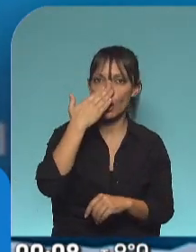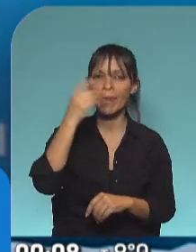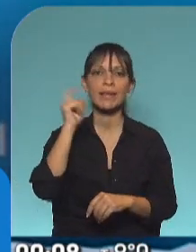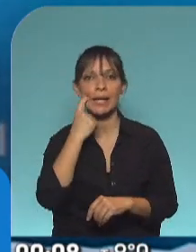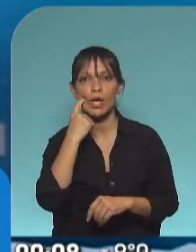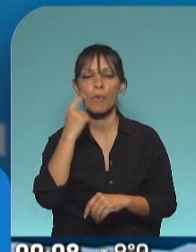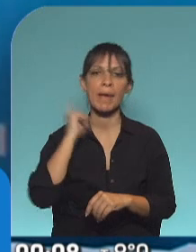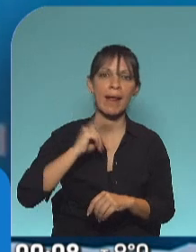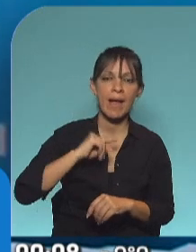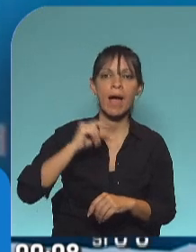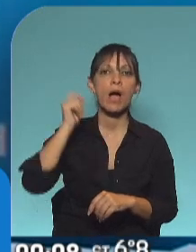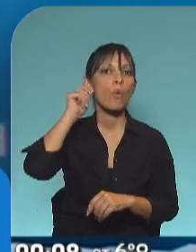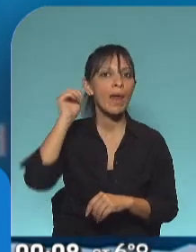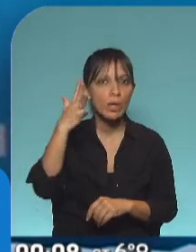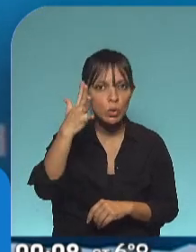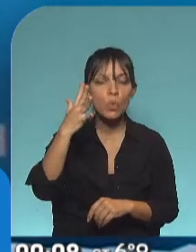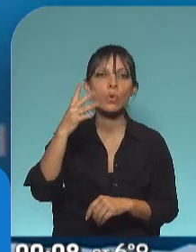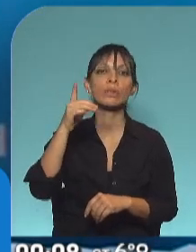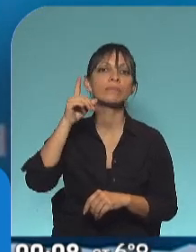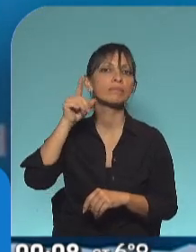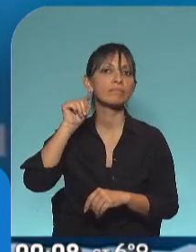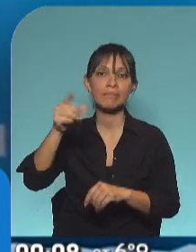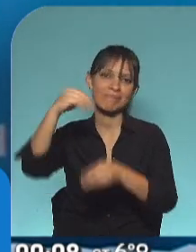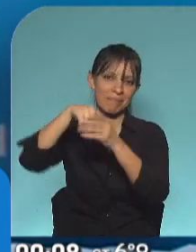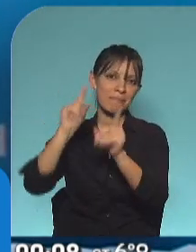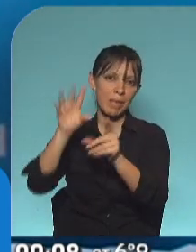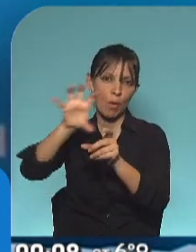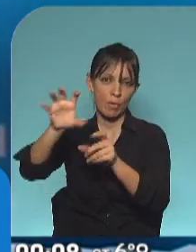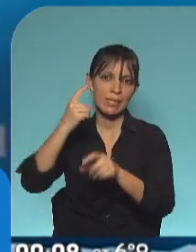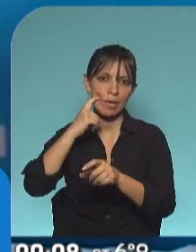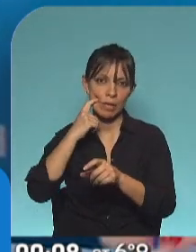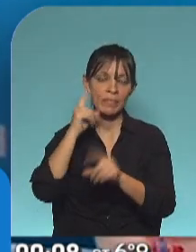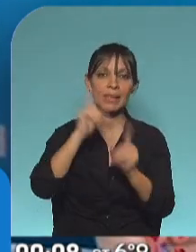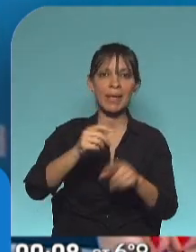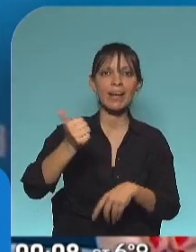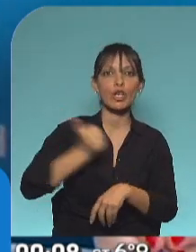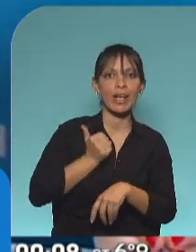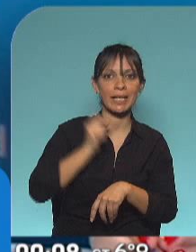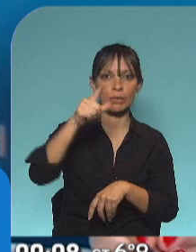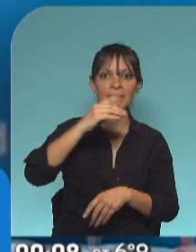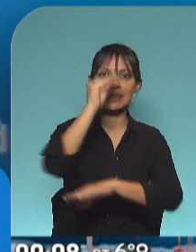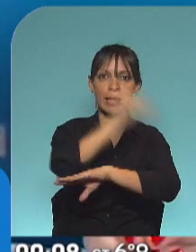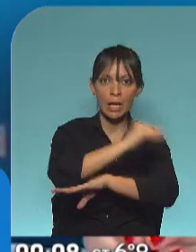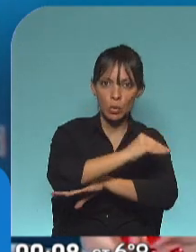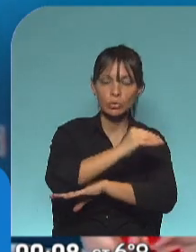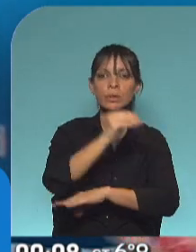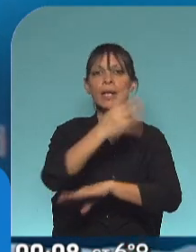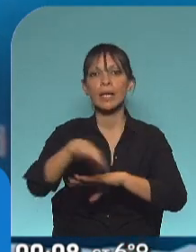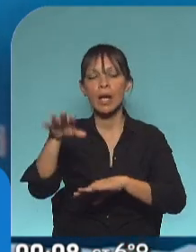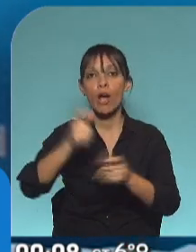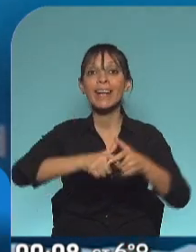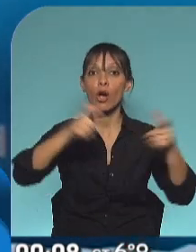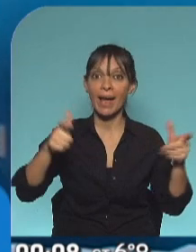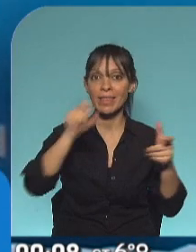Paraná, en Gualeguaychú, ciudad de esta misma provincia, en Río Gallegos, en Santa Cruz, en Río Grande, en Tierra del